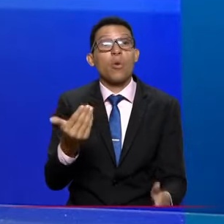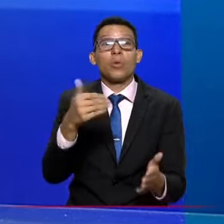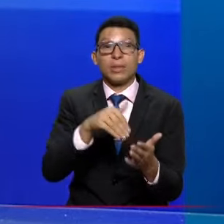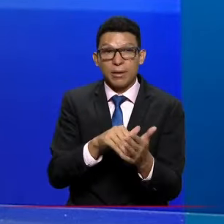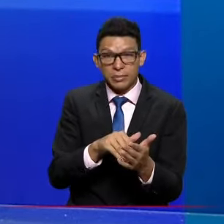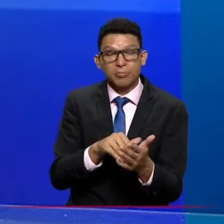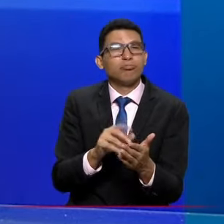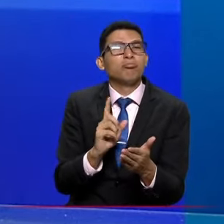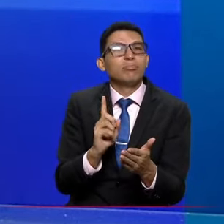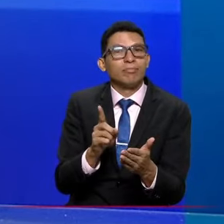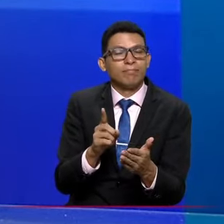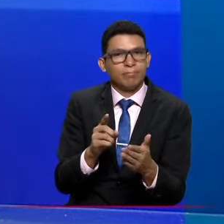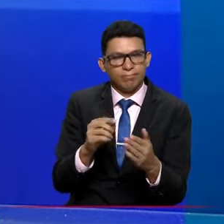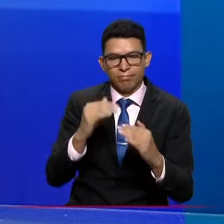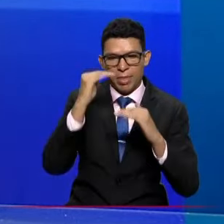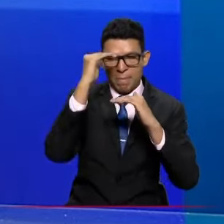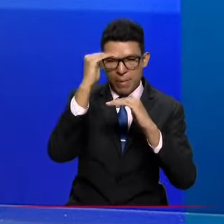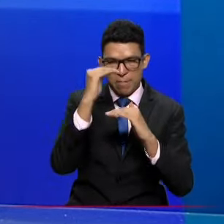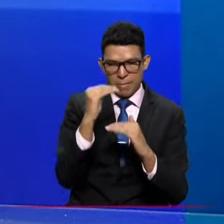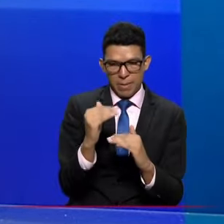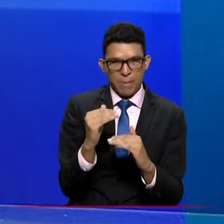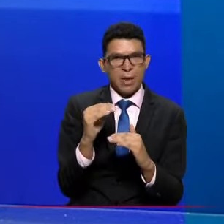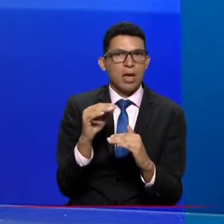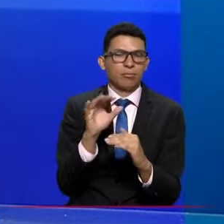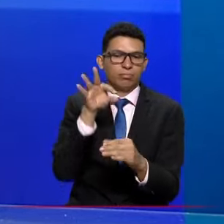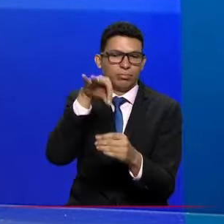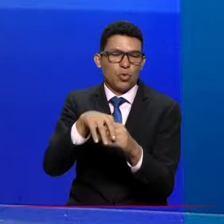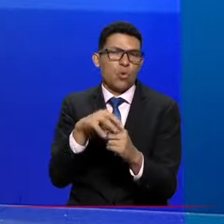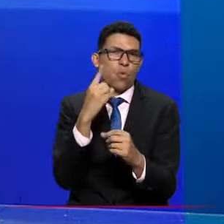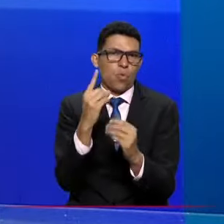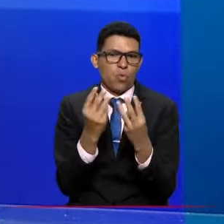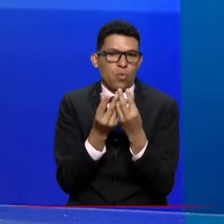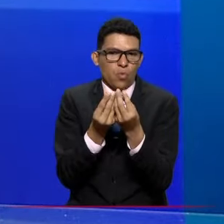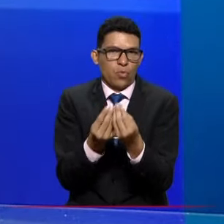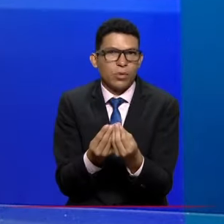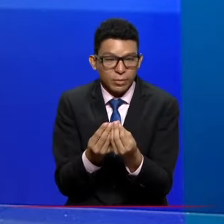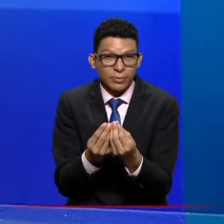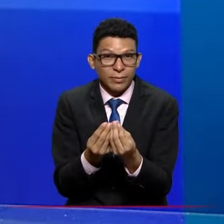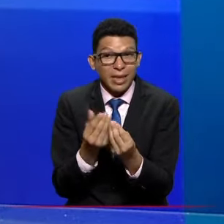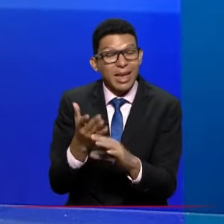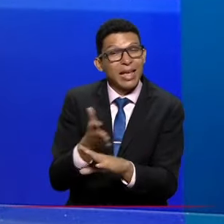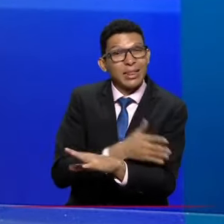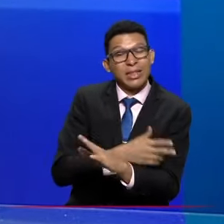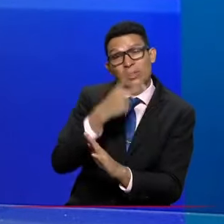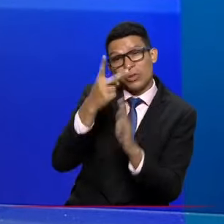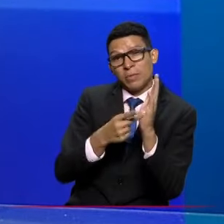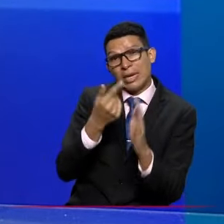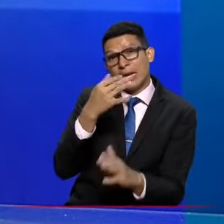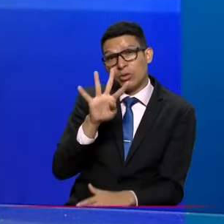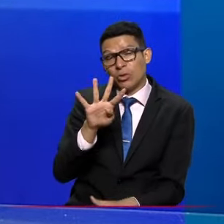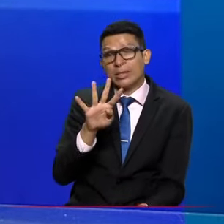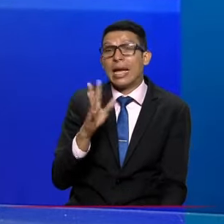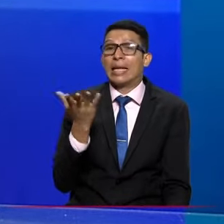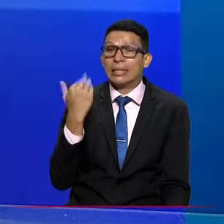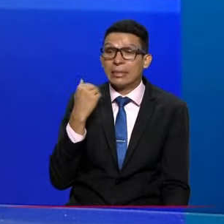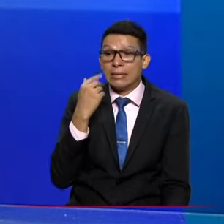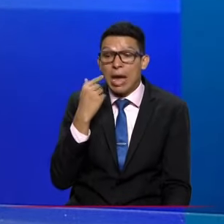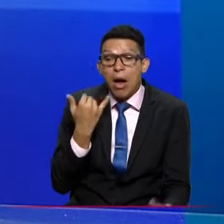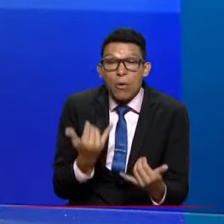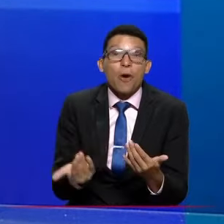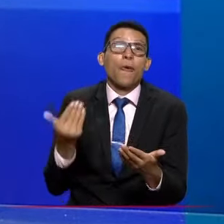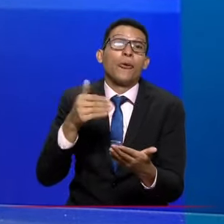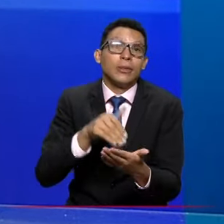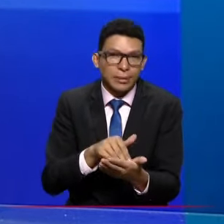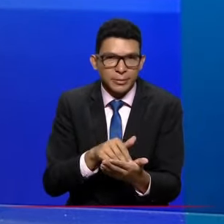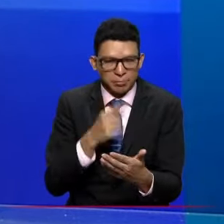podrían irse con lista cerrada al Senado o al Congreso de la República. Apuesta que no hacían desde el año 2014. Los detalles los tiene Mauricio